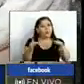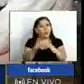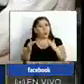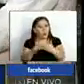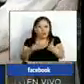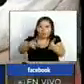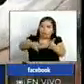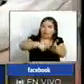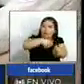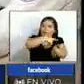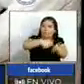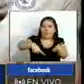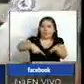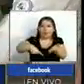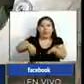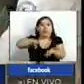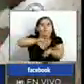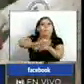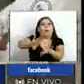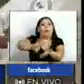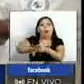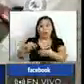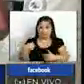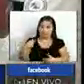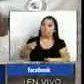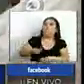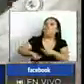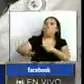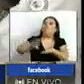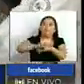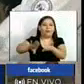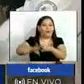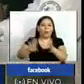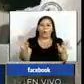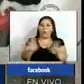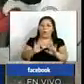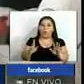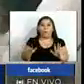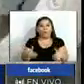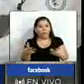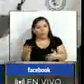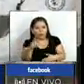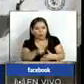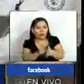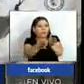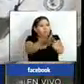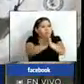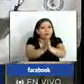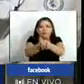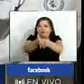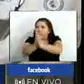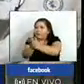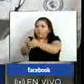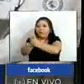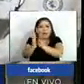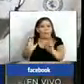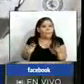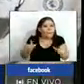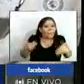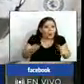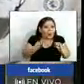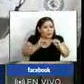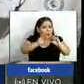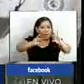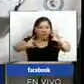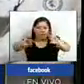prohibición absoluta de la comercialización de sangre. La propuesta se hace en medio de múltiples solicitudes de donación de plasma debido a la